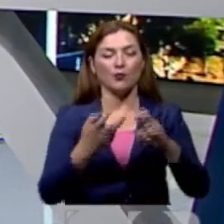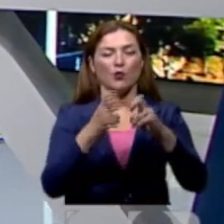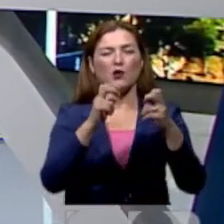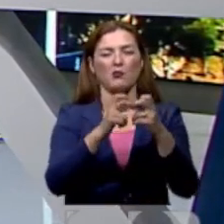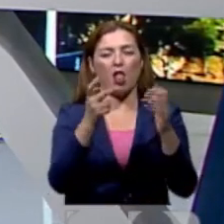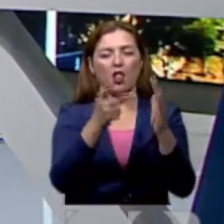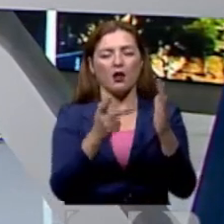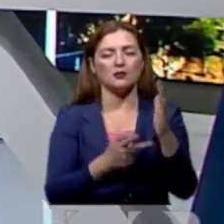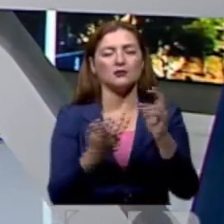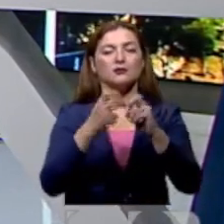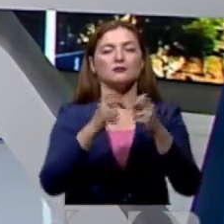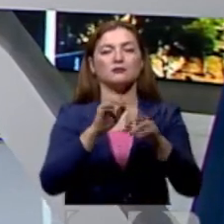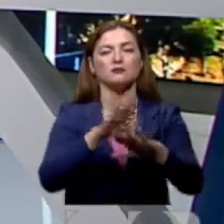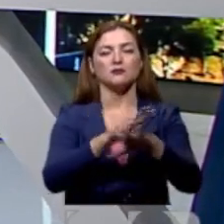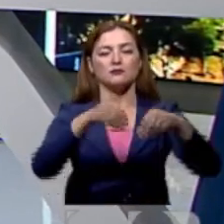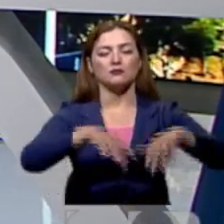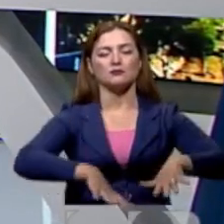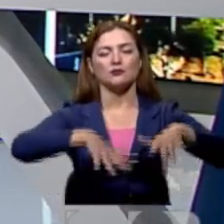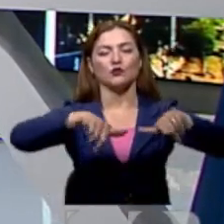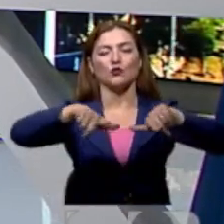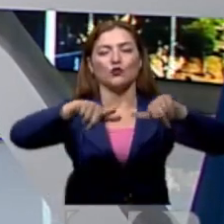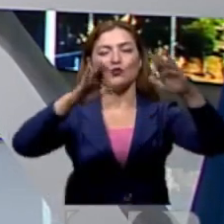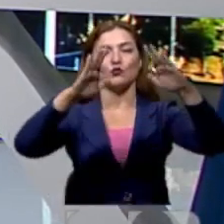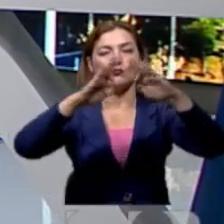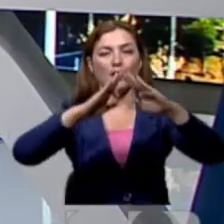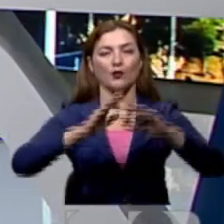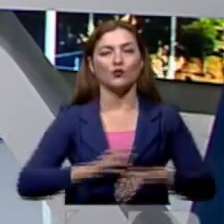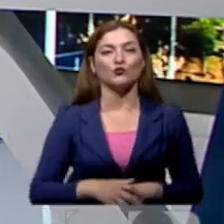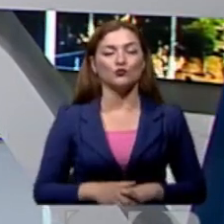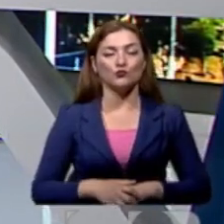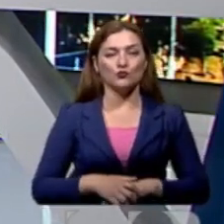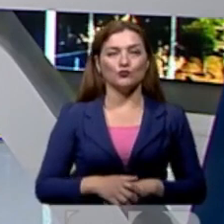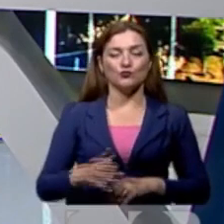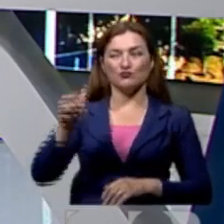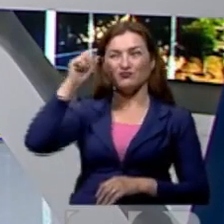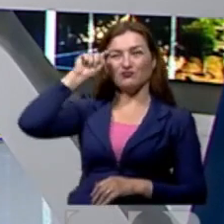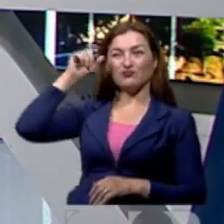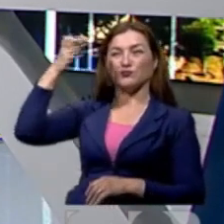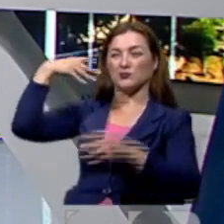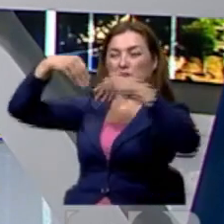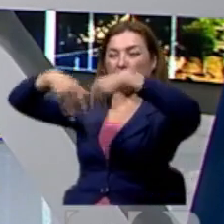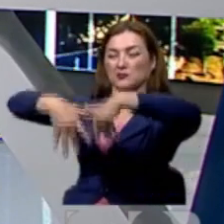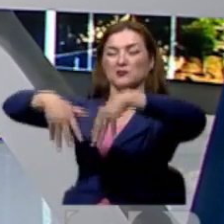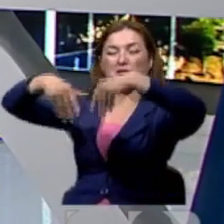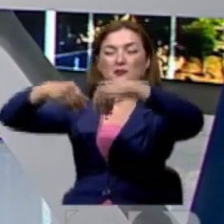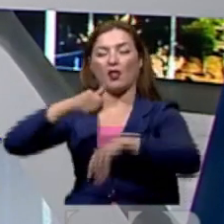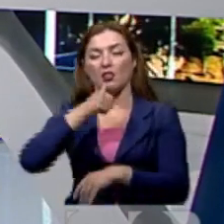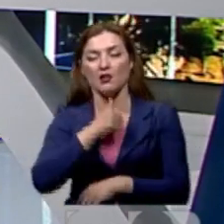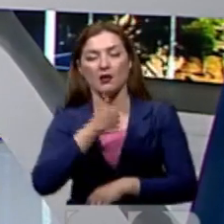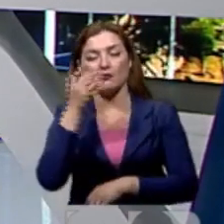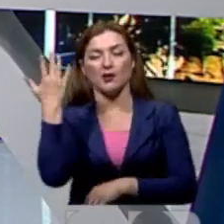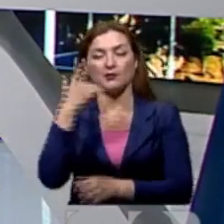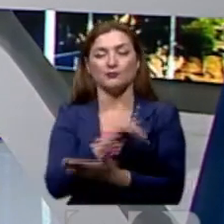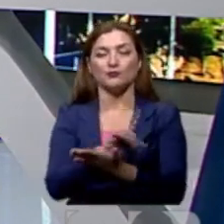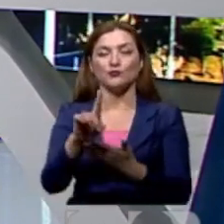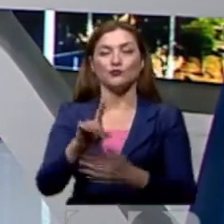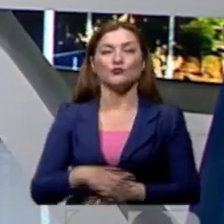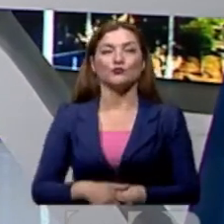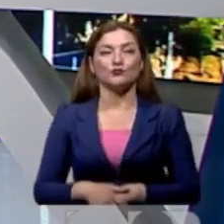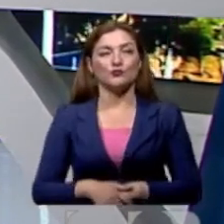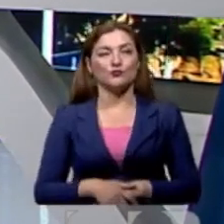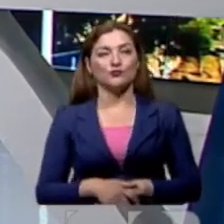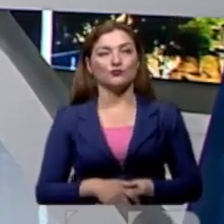frecuencia afectado ahí? Es, por ejemplo, el tema de la movilidad, el tema de tránsito, el incremento de accidentes de tránsito que se da en